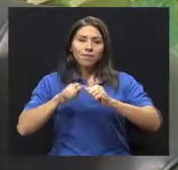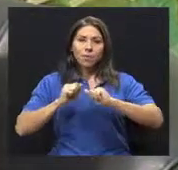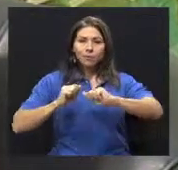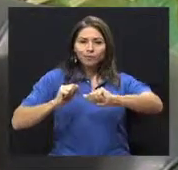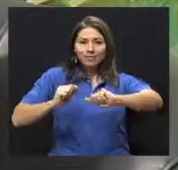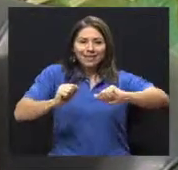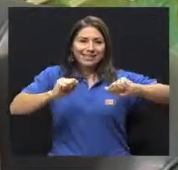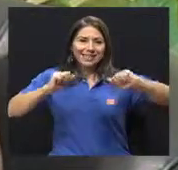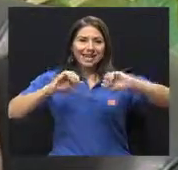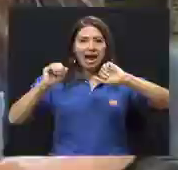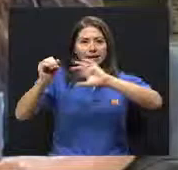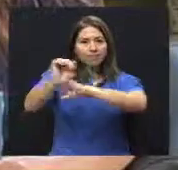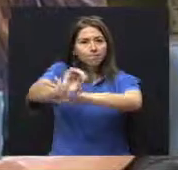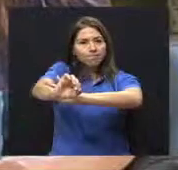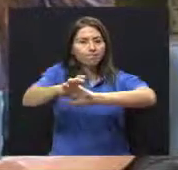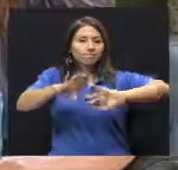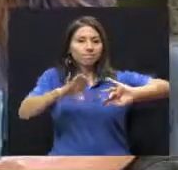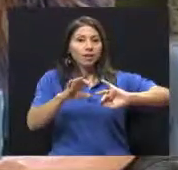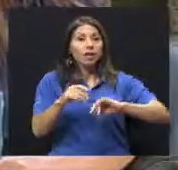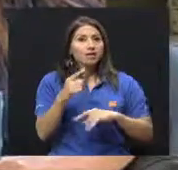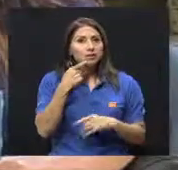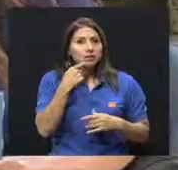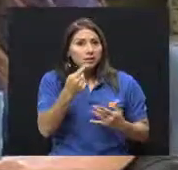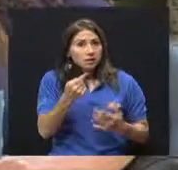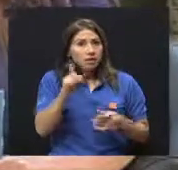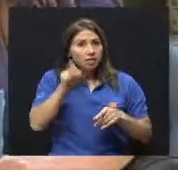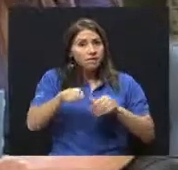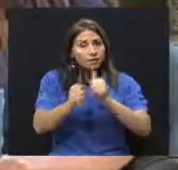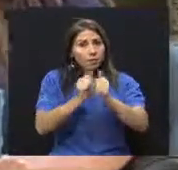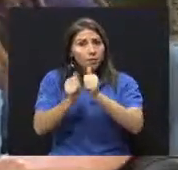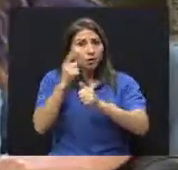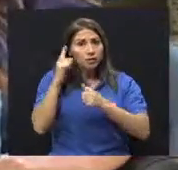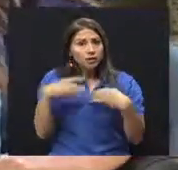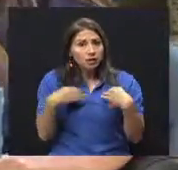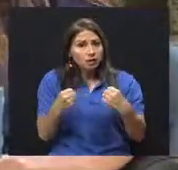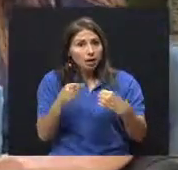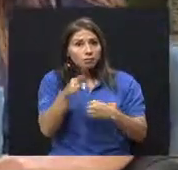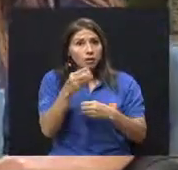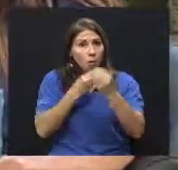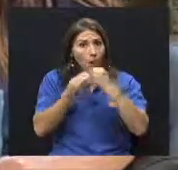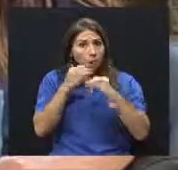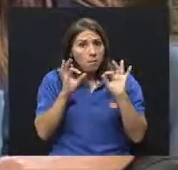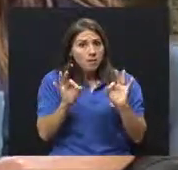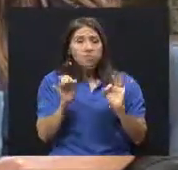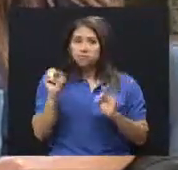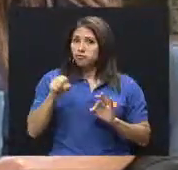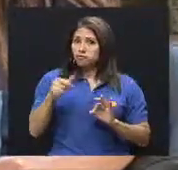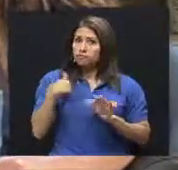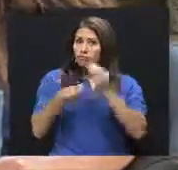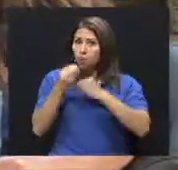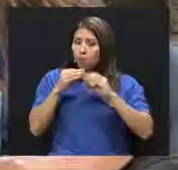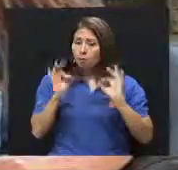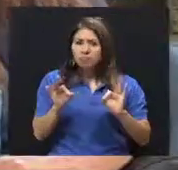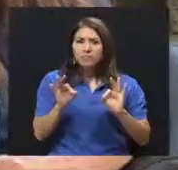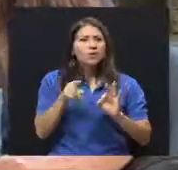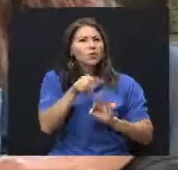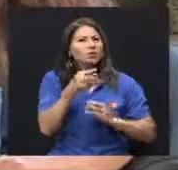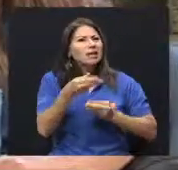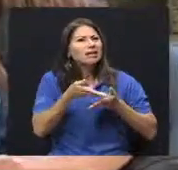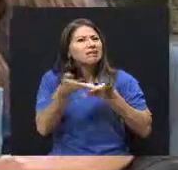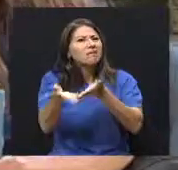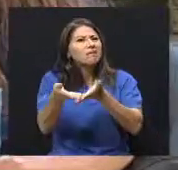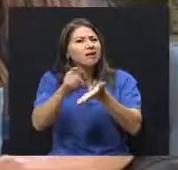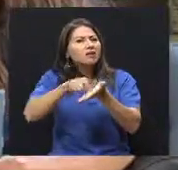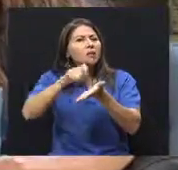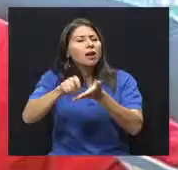Claro. Y Derek, es que dicen que hay que hacer deporte para estar sano. ¿Vos también comes bien? Sí, como bien. Ajá. ¿Y la merienda qué llevas?